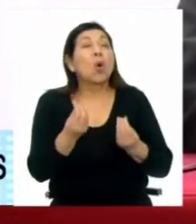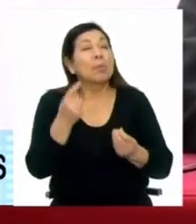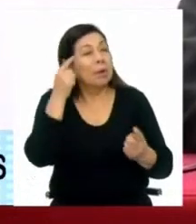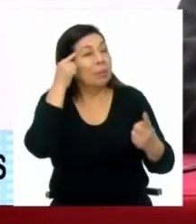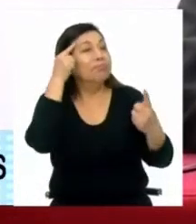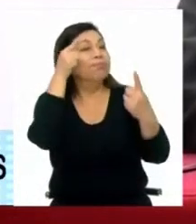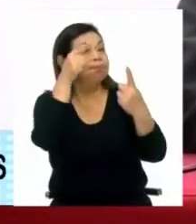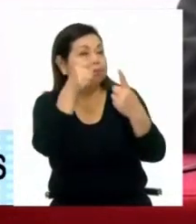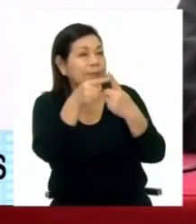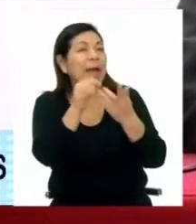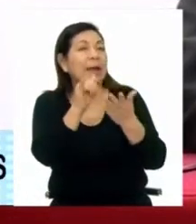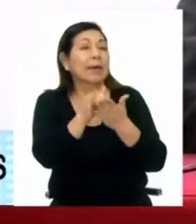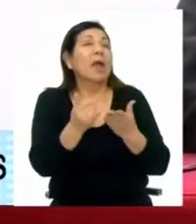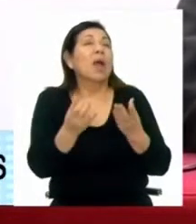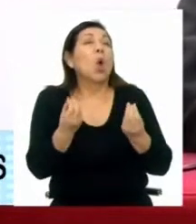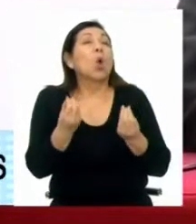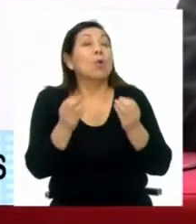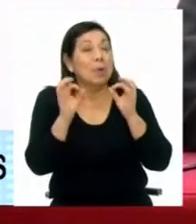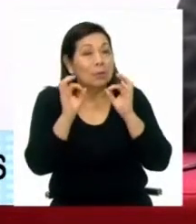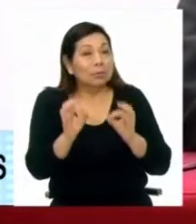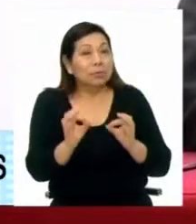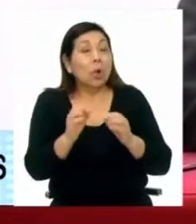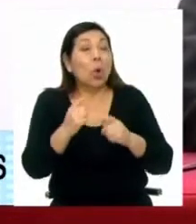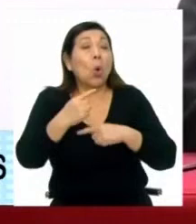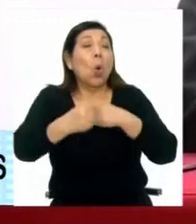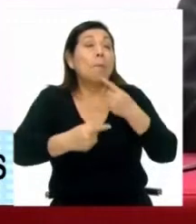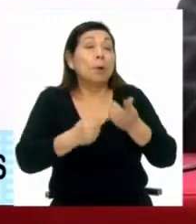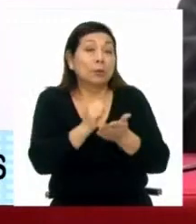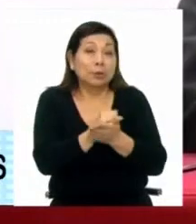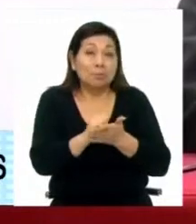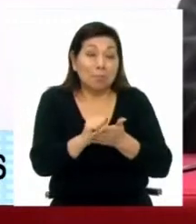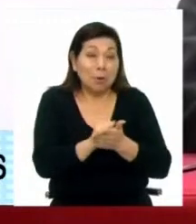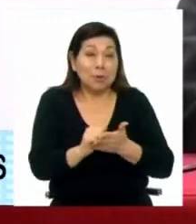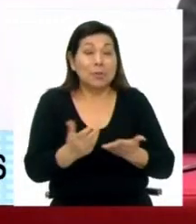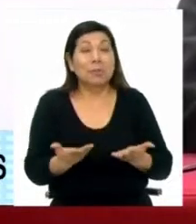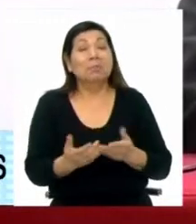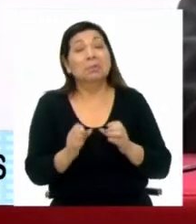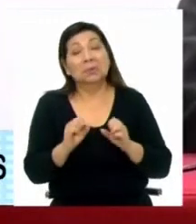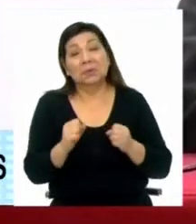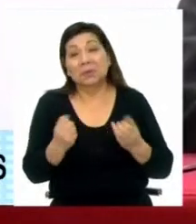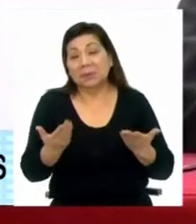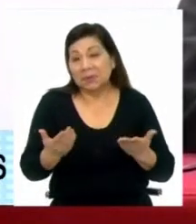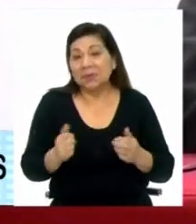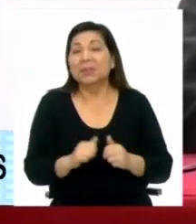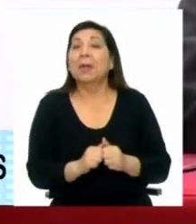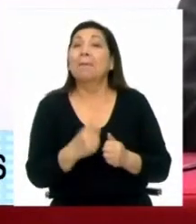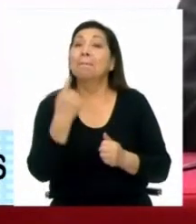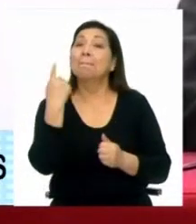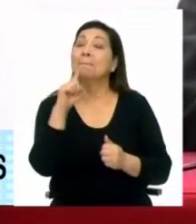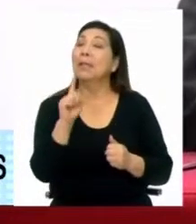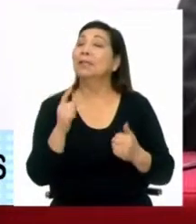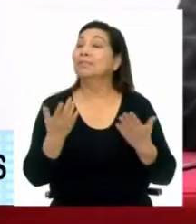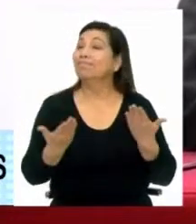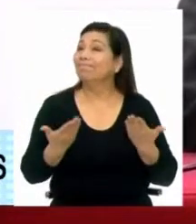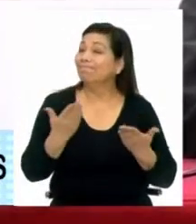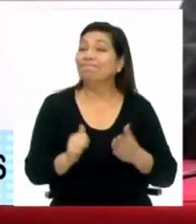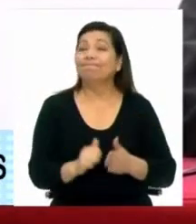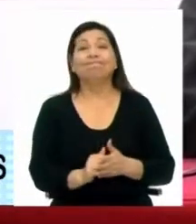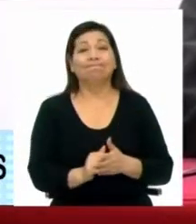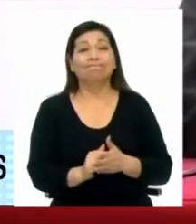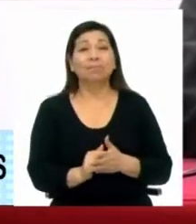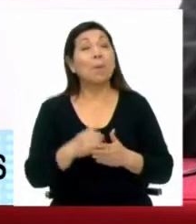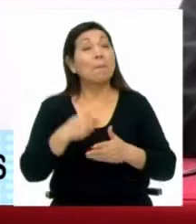los objetivos que se tiene a cumplir en los próximos meses y por supuesto para